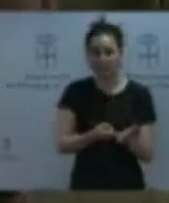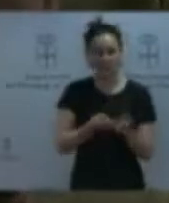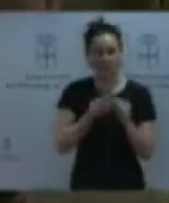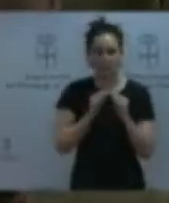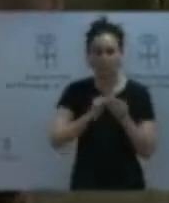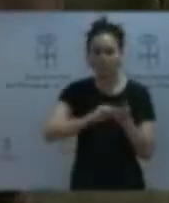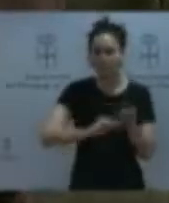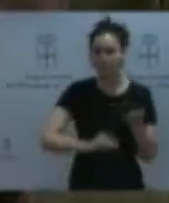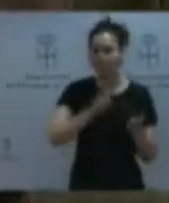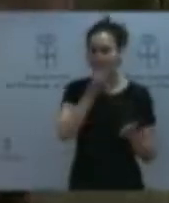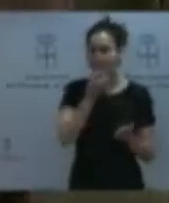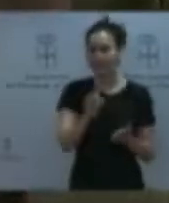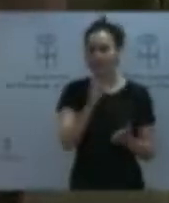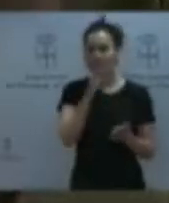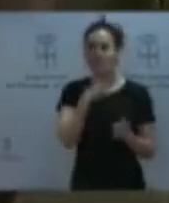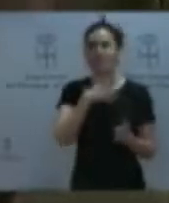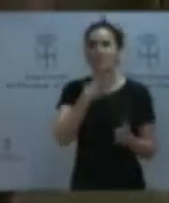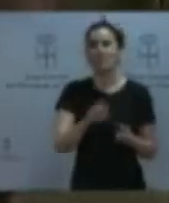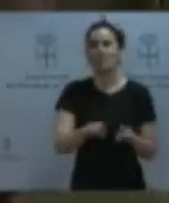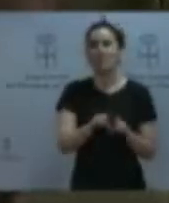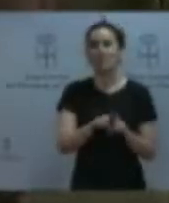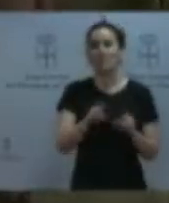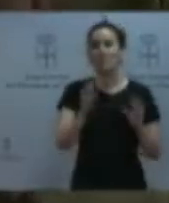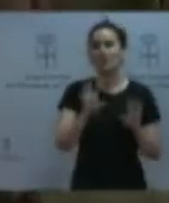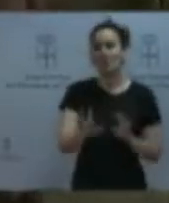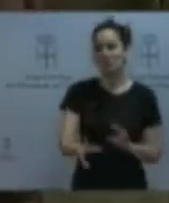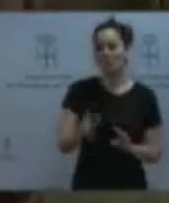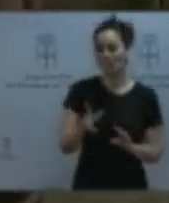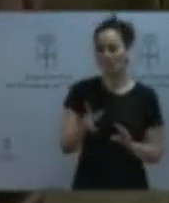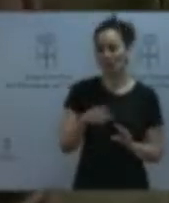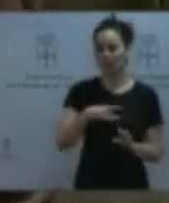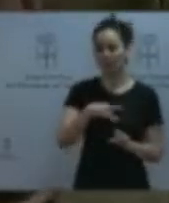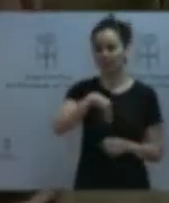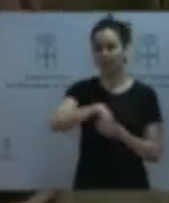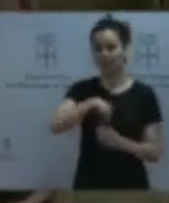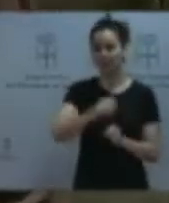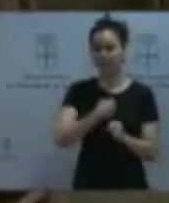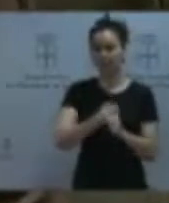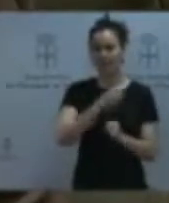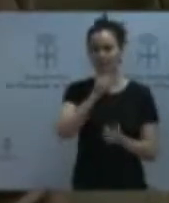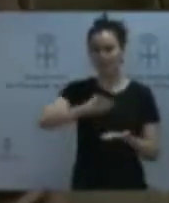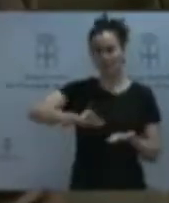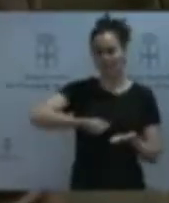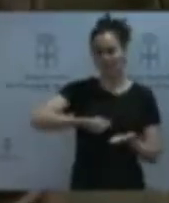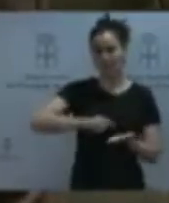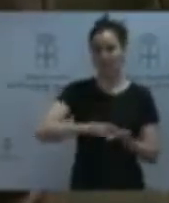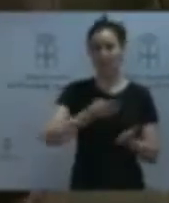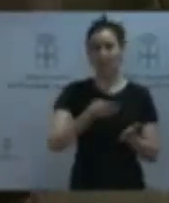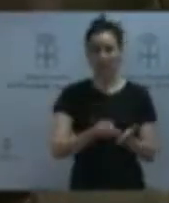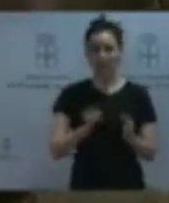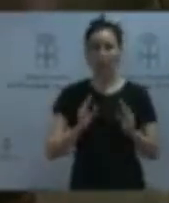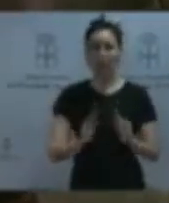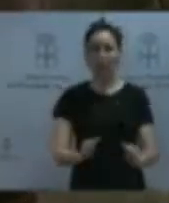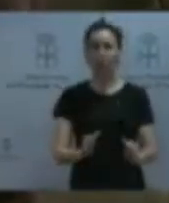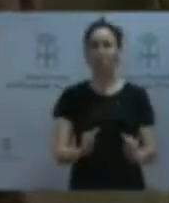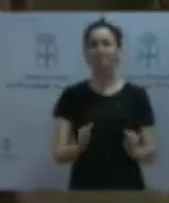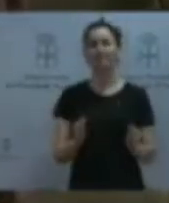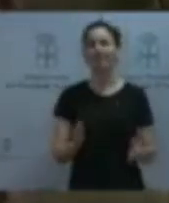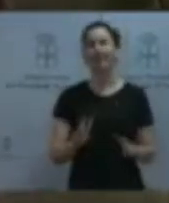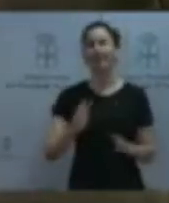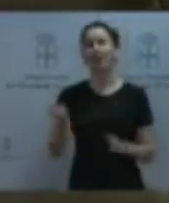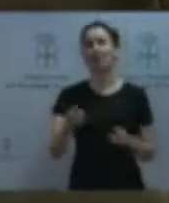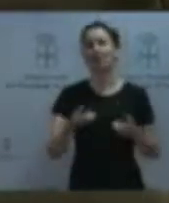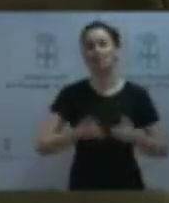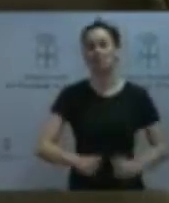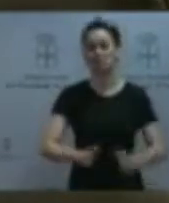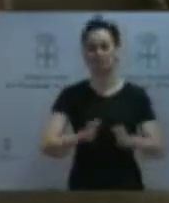del empleado público al firmar informes como técnicos, siendo otra su categoría laboral. Con esto no cabe